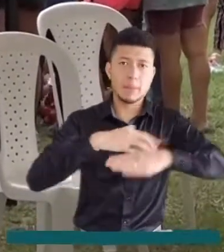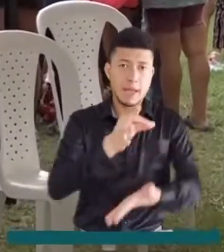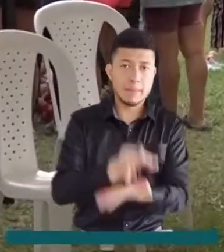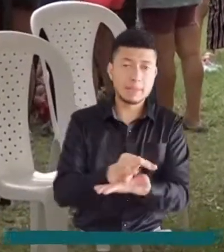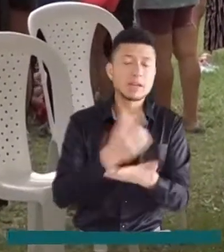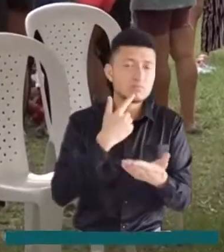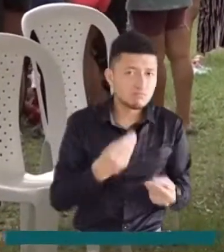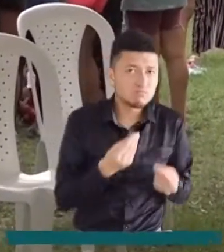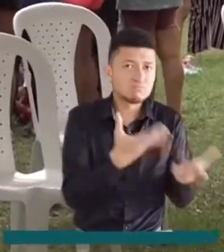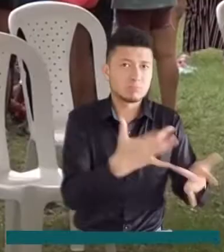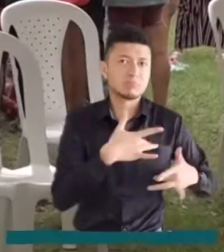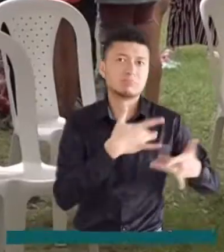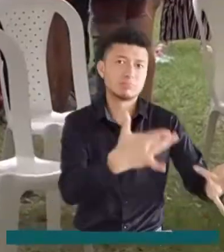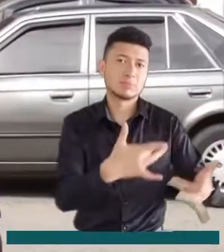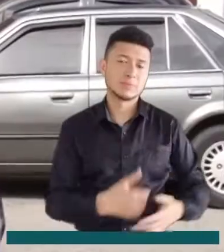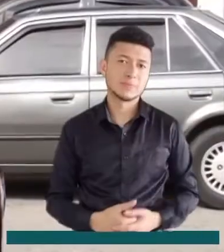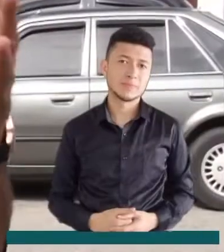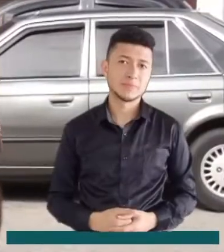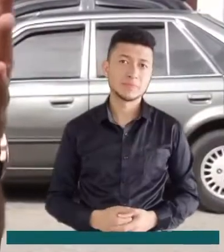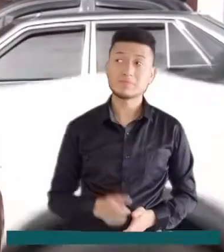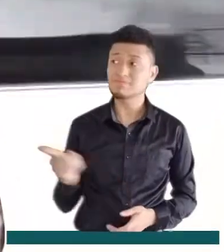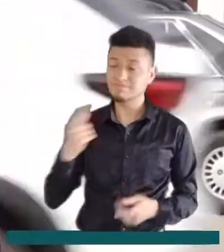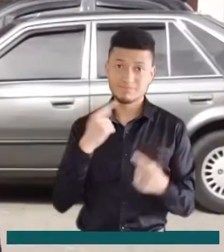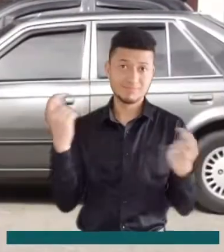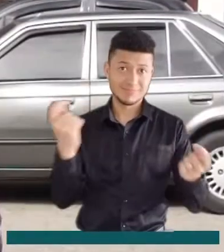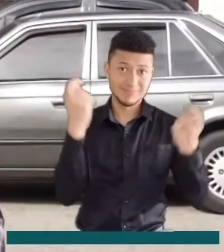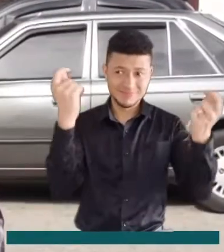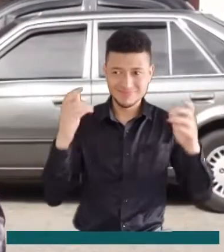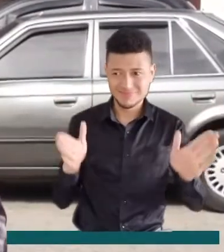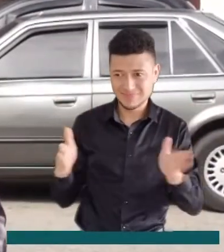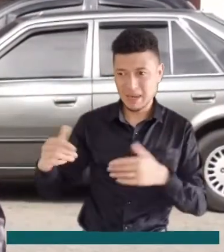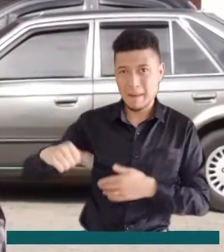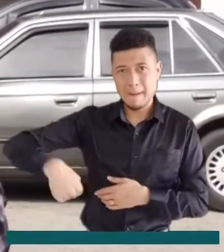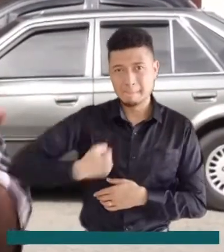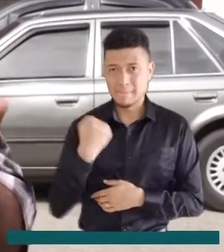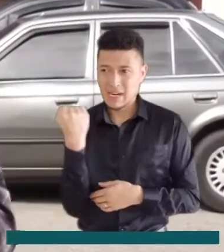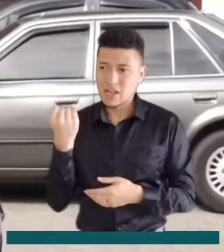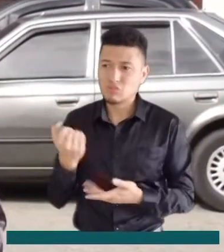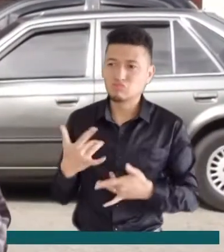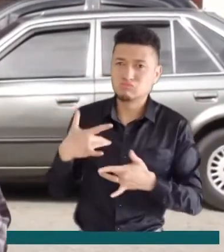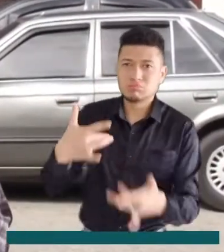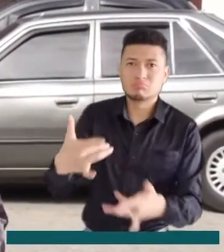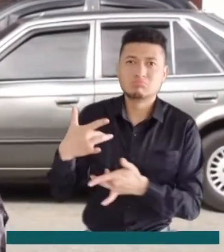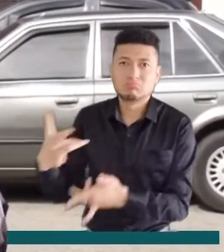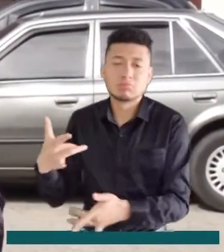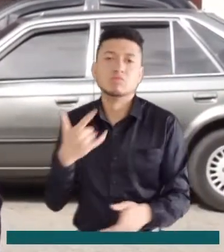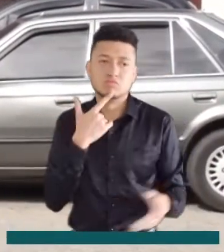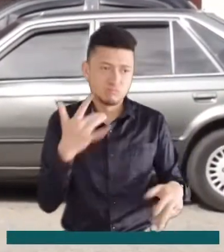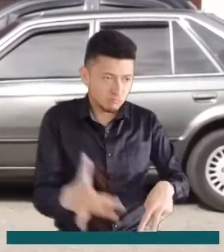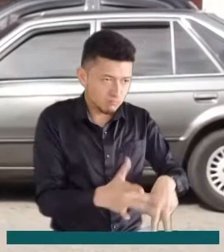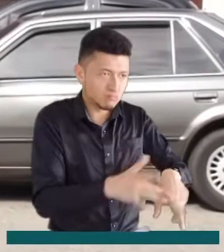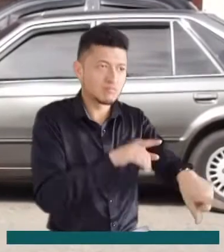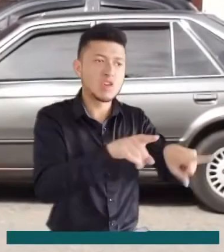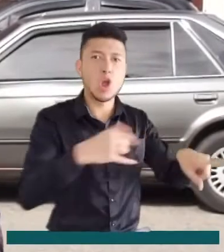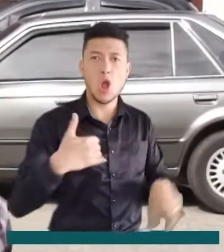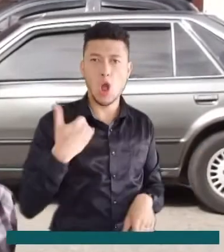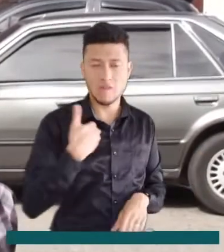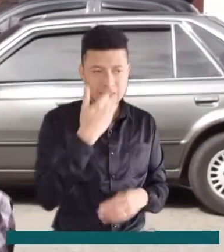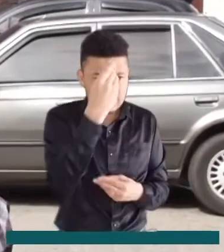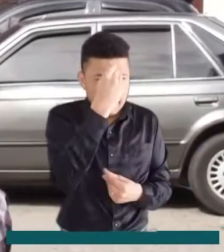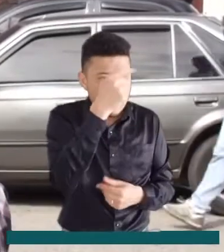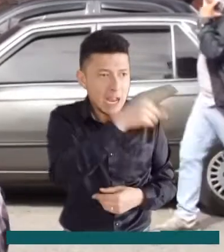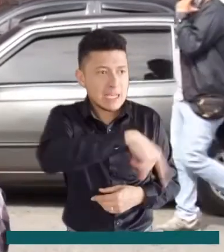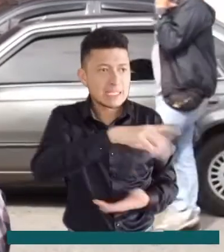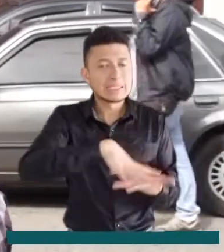capital tolimense. Con esta campaña del canasto solidario se busca además promover entre la juventud ibaguereña